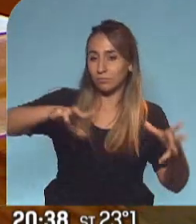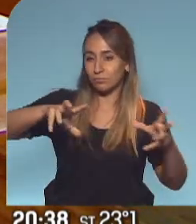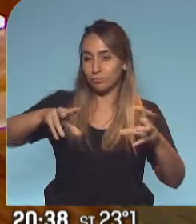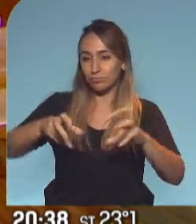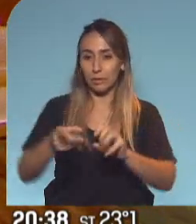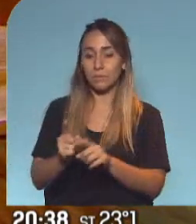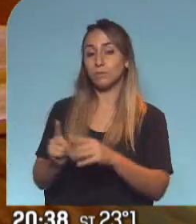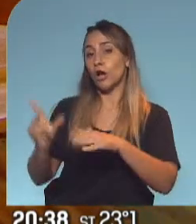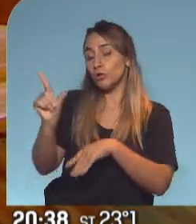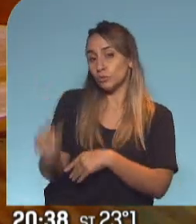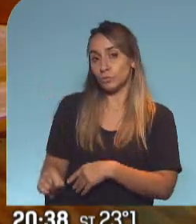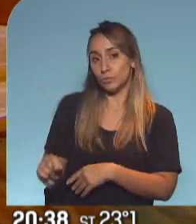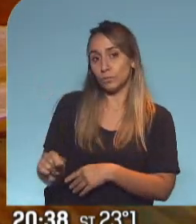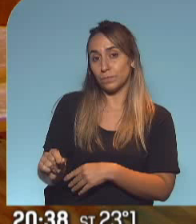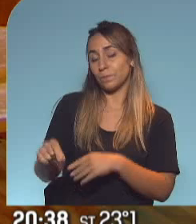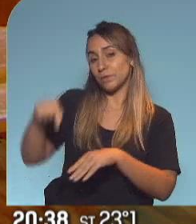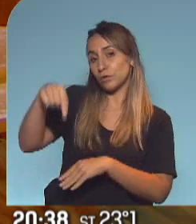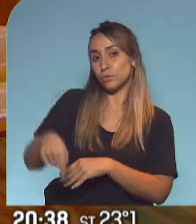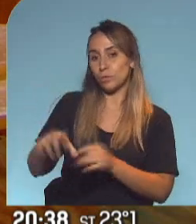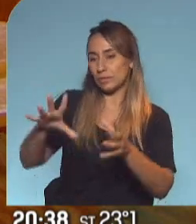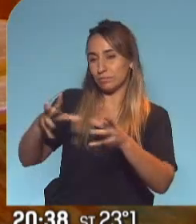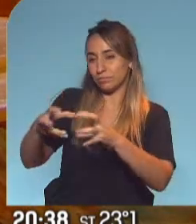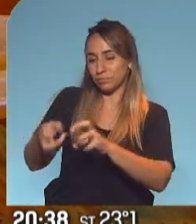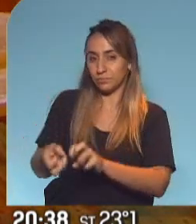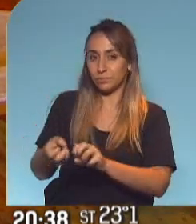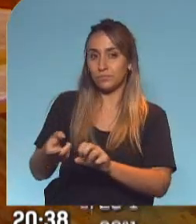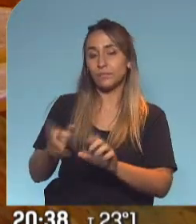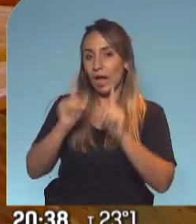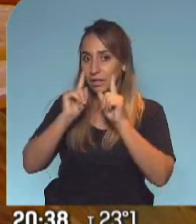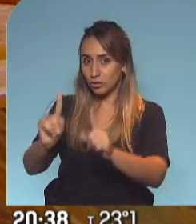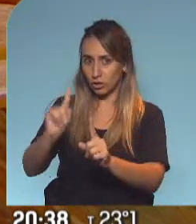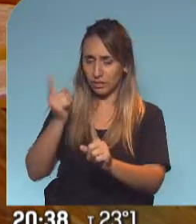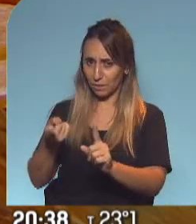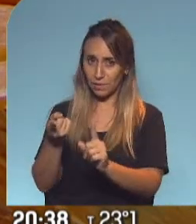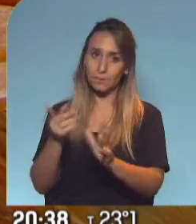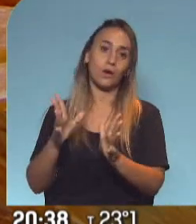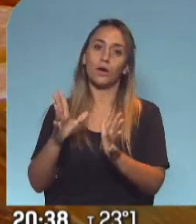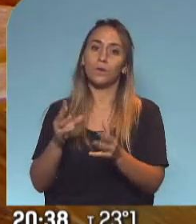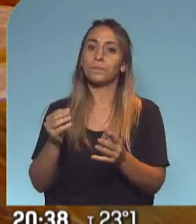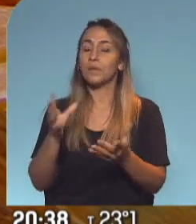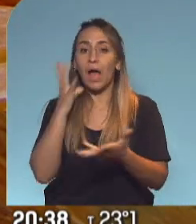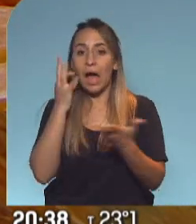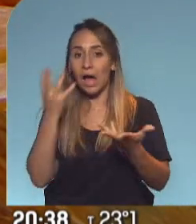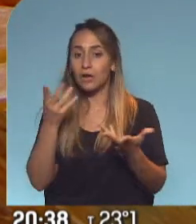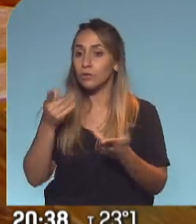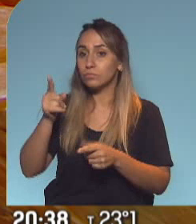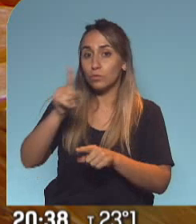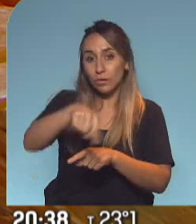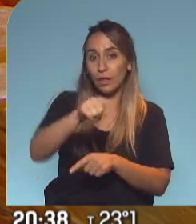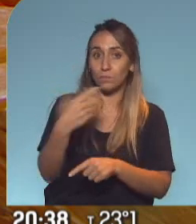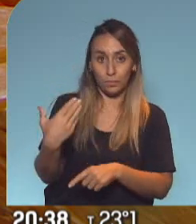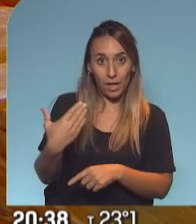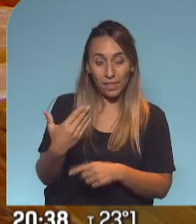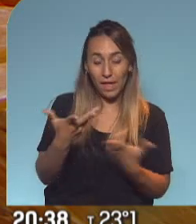nuestro país en la medida de lo posible y que aquellos tengan a disposición hacerlo acordarse hasta incluso